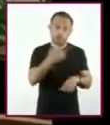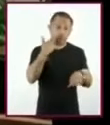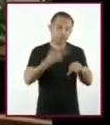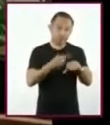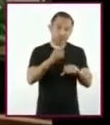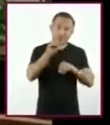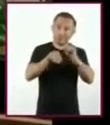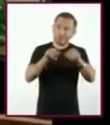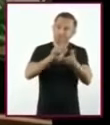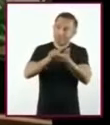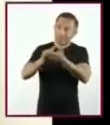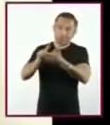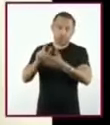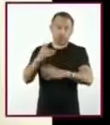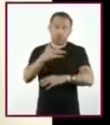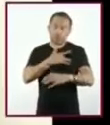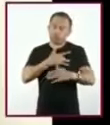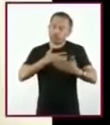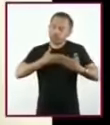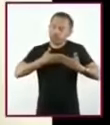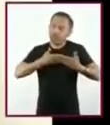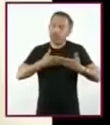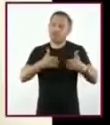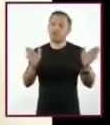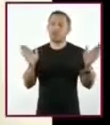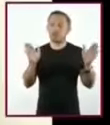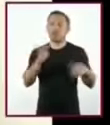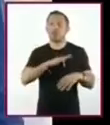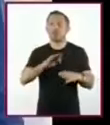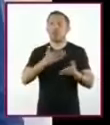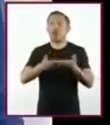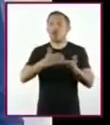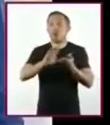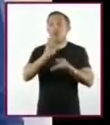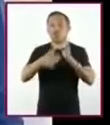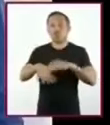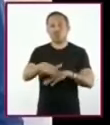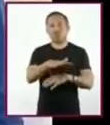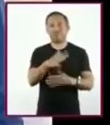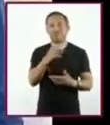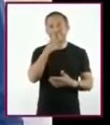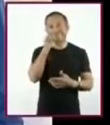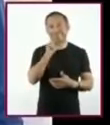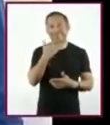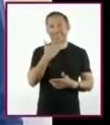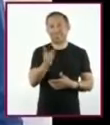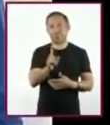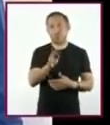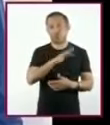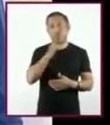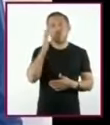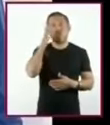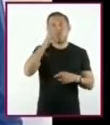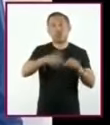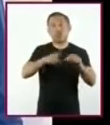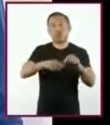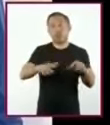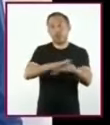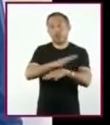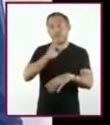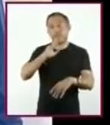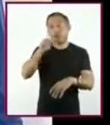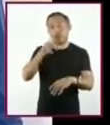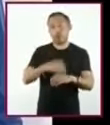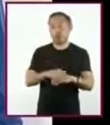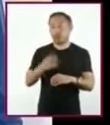que tengan un mundo mucho mejor del que estamos viviendo en este momento. Por supuesto, yo creo que te agradezco mucho lo que dices porque es importante.